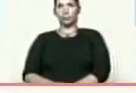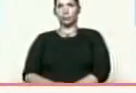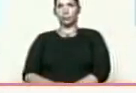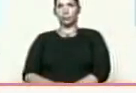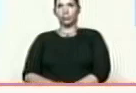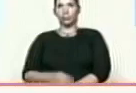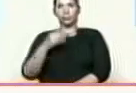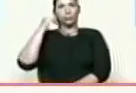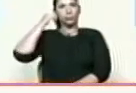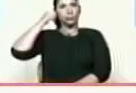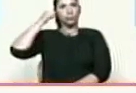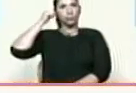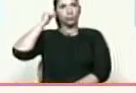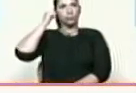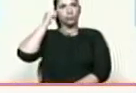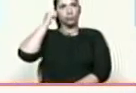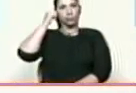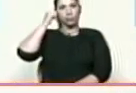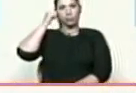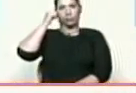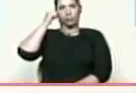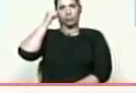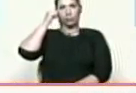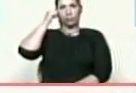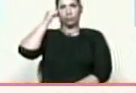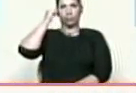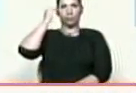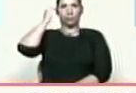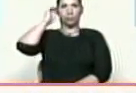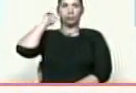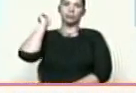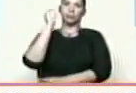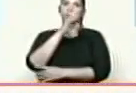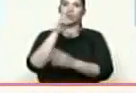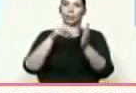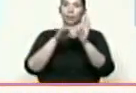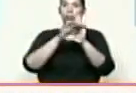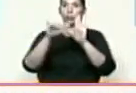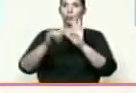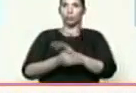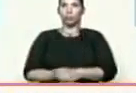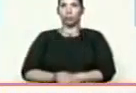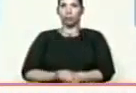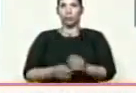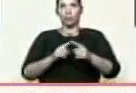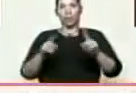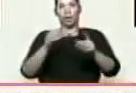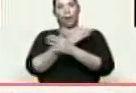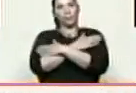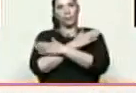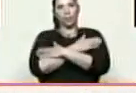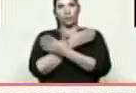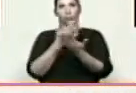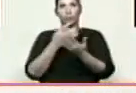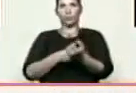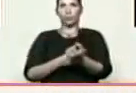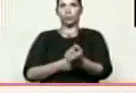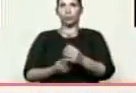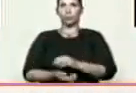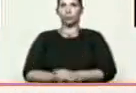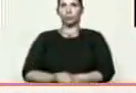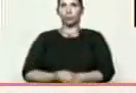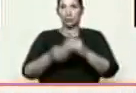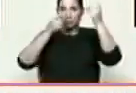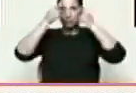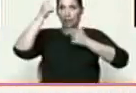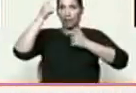sopla tempestad, que tengo Asamblea Nacional Constituyente para maniobrarte. Un abrazo, hermanos. Hugo